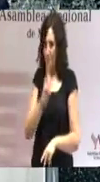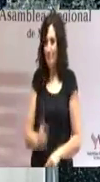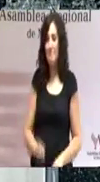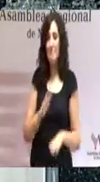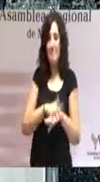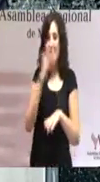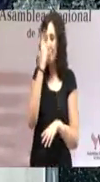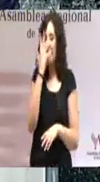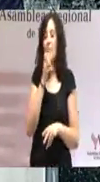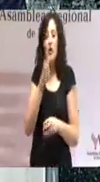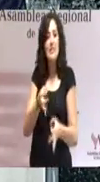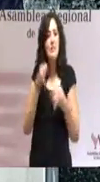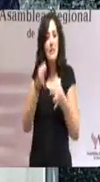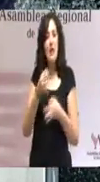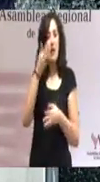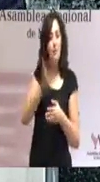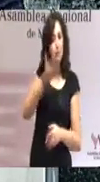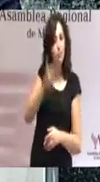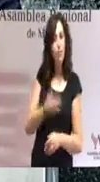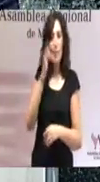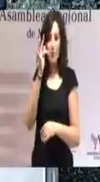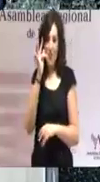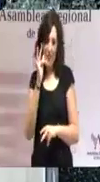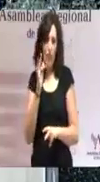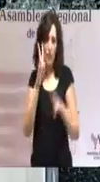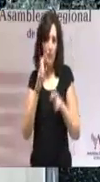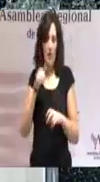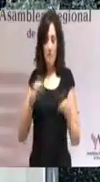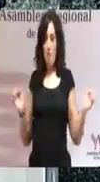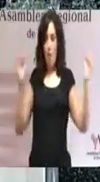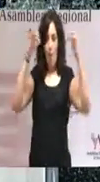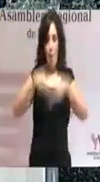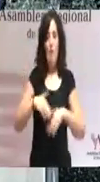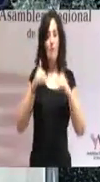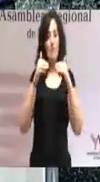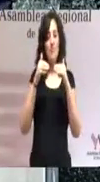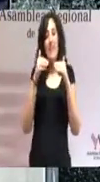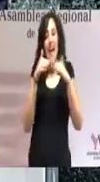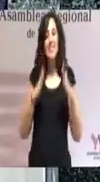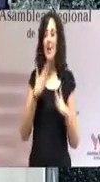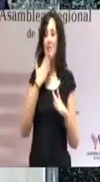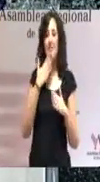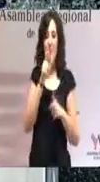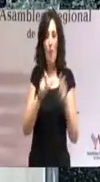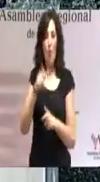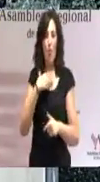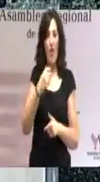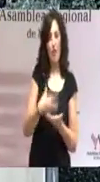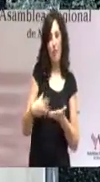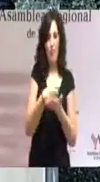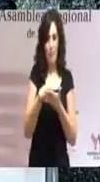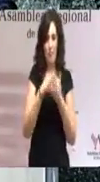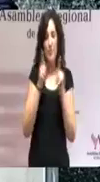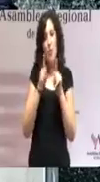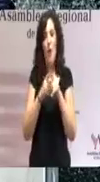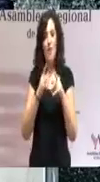siempre importante y positivo que nos reunamos en esta casa de todos los murcianos, la casa del parlamentarismo, de la palabra,